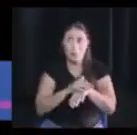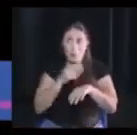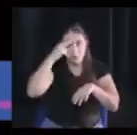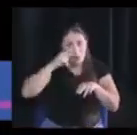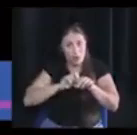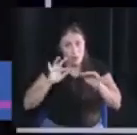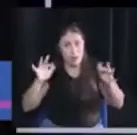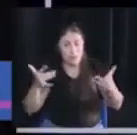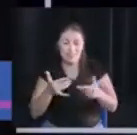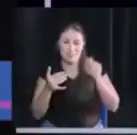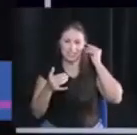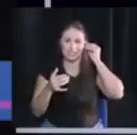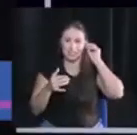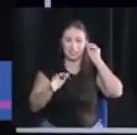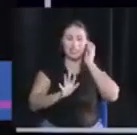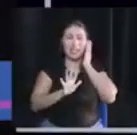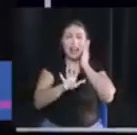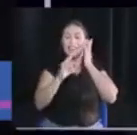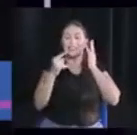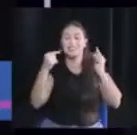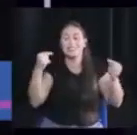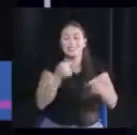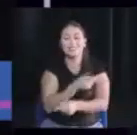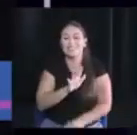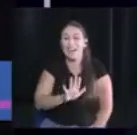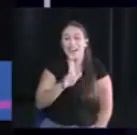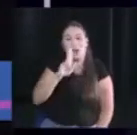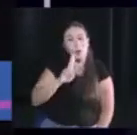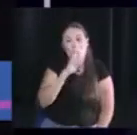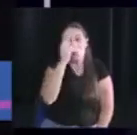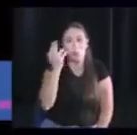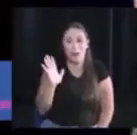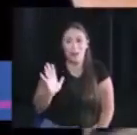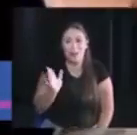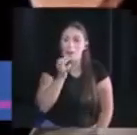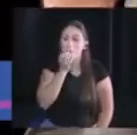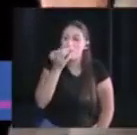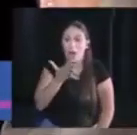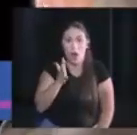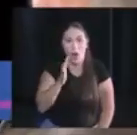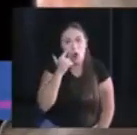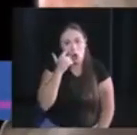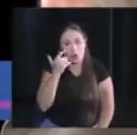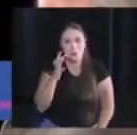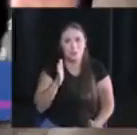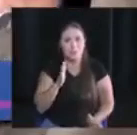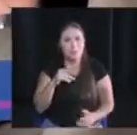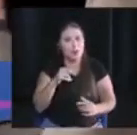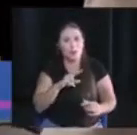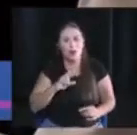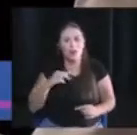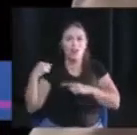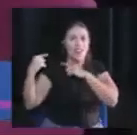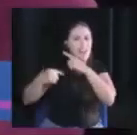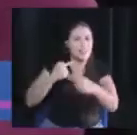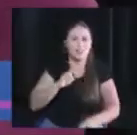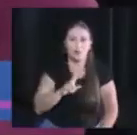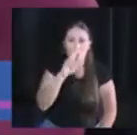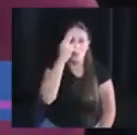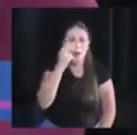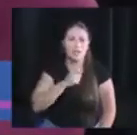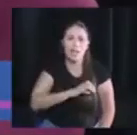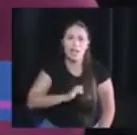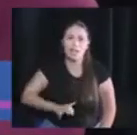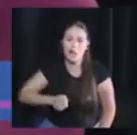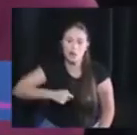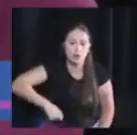Es la mejor tradición uruguaya. Es la completa novedad. Eso. Esa es la mejor, la doble gran tradición uruguaya. El Estado social